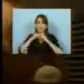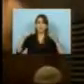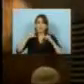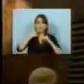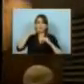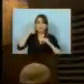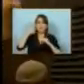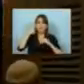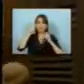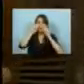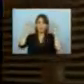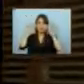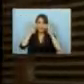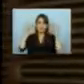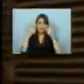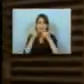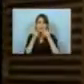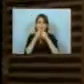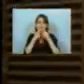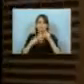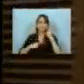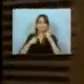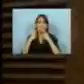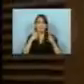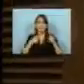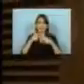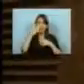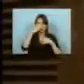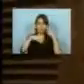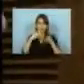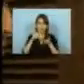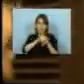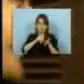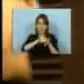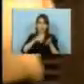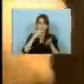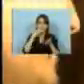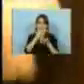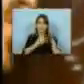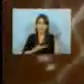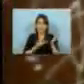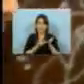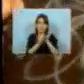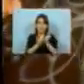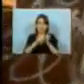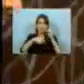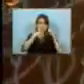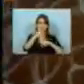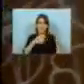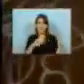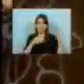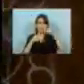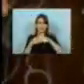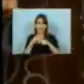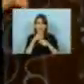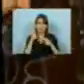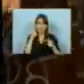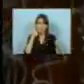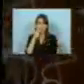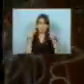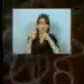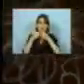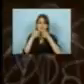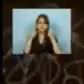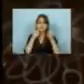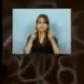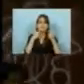me sorprendés con estas preguntas. Haceme las escritas y tráemelas mañana. Y todos los años está el tira y afloje entre Marcelo y Susana por Antonio. Bueno,